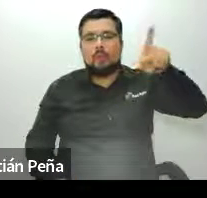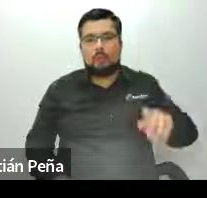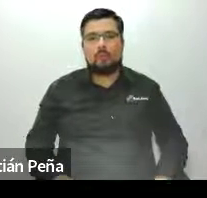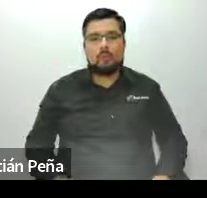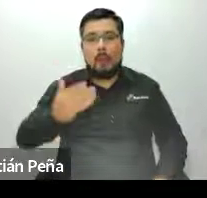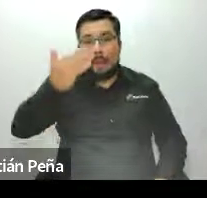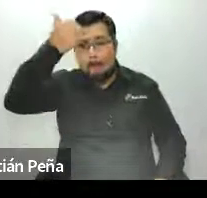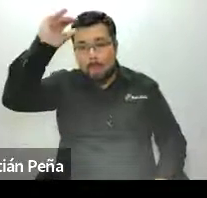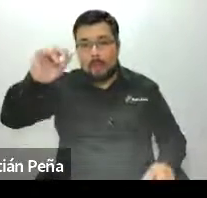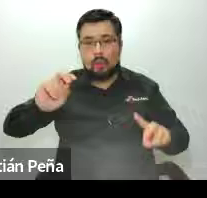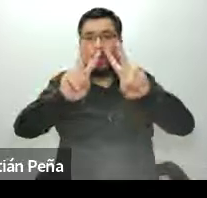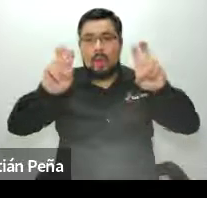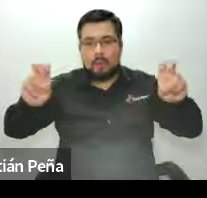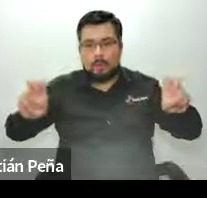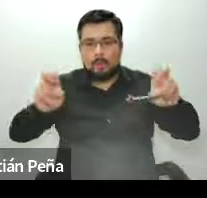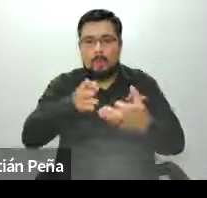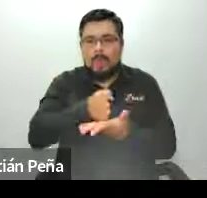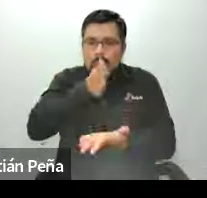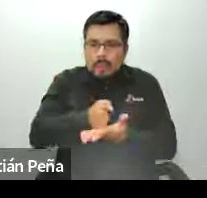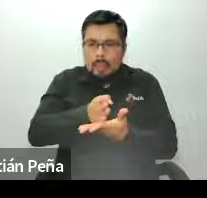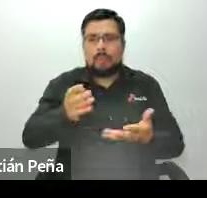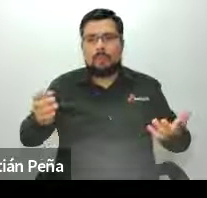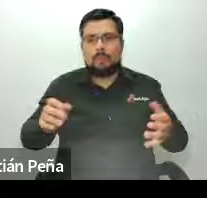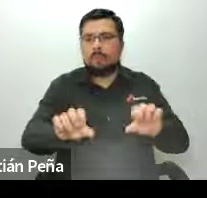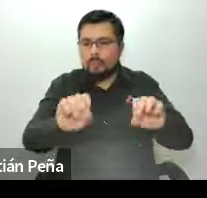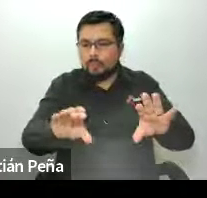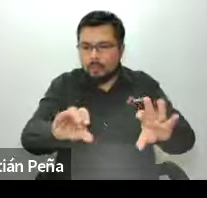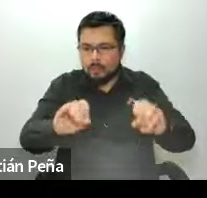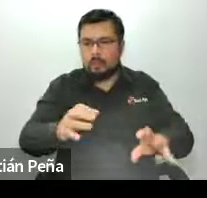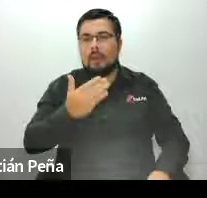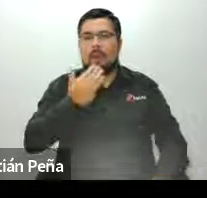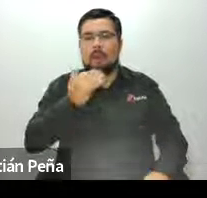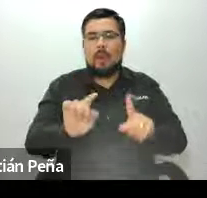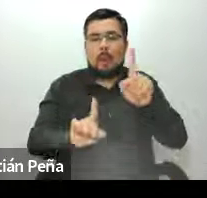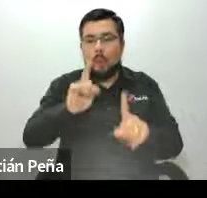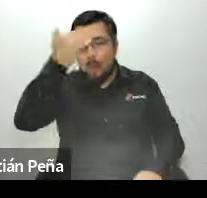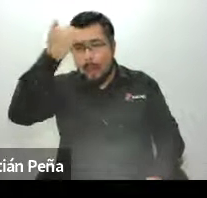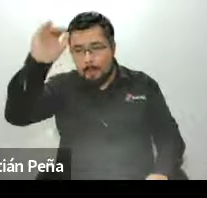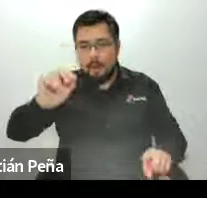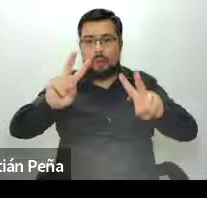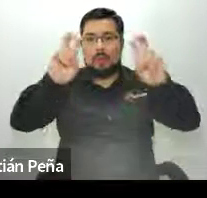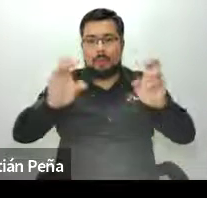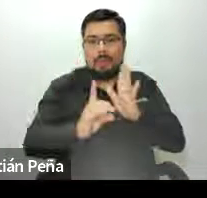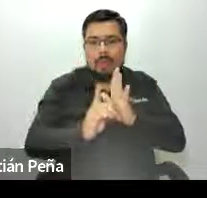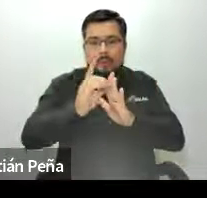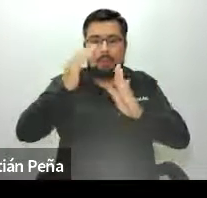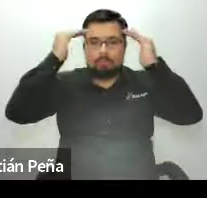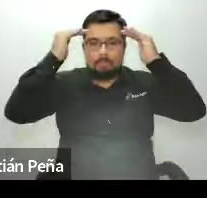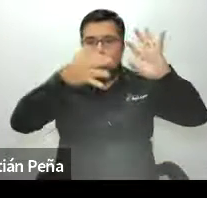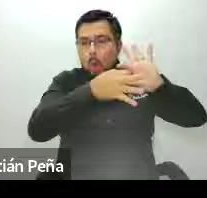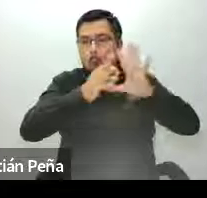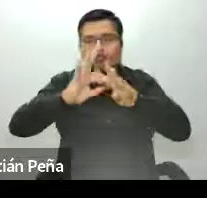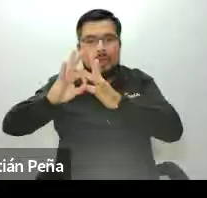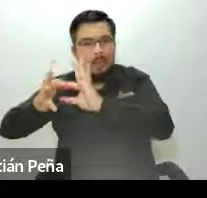cada una de estas 4 disciplinas, y expertos en desarrollo cognitivo que podían ir mirando aspectos también de manera más transversal, ¿no es cierto?,